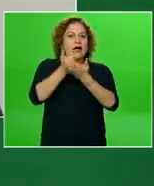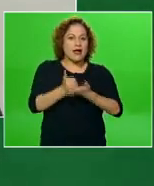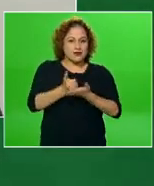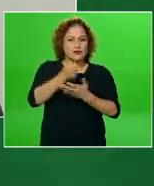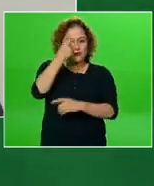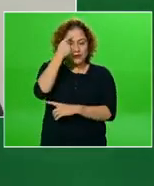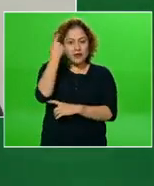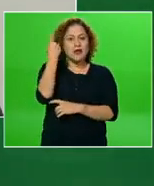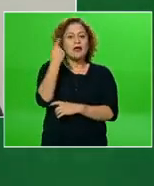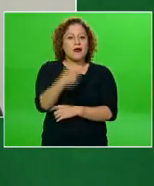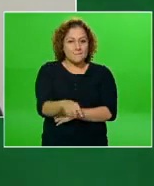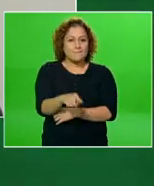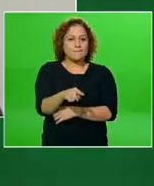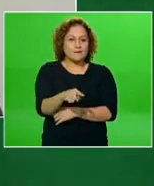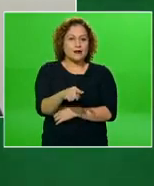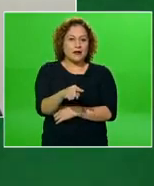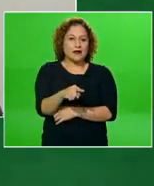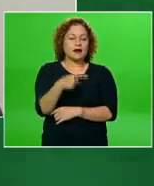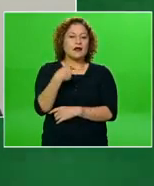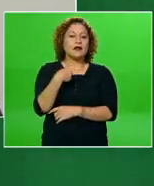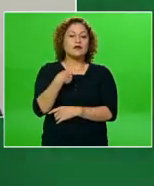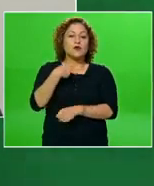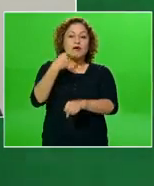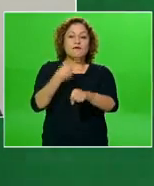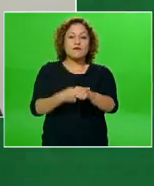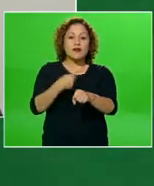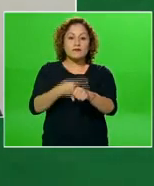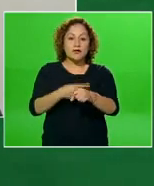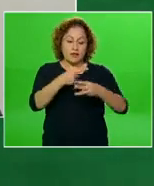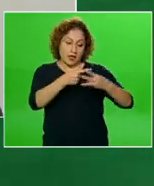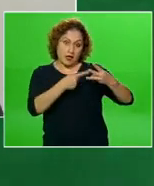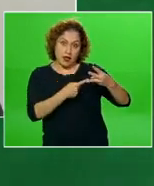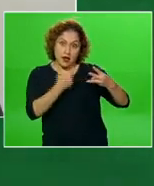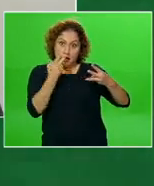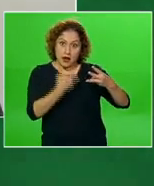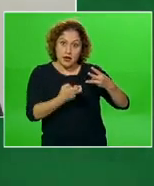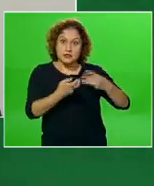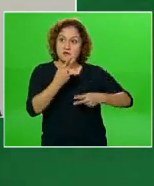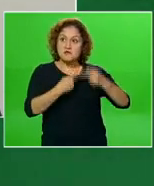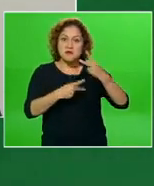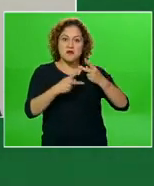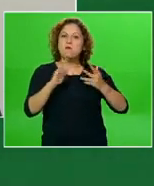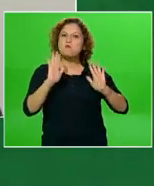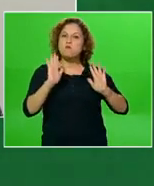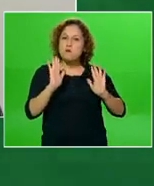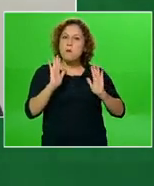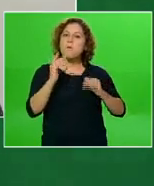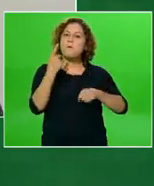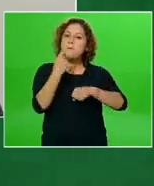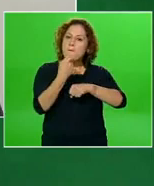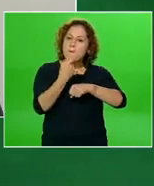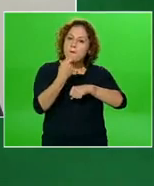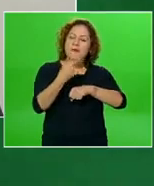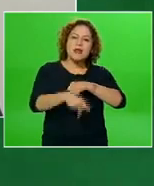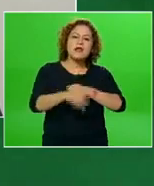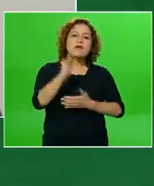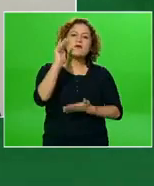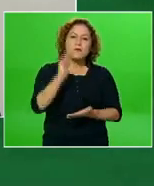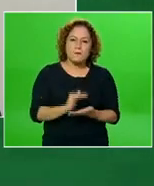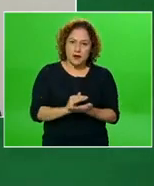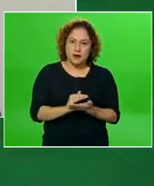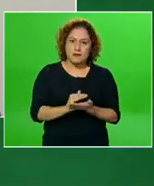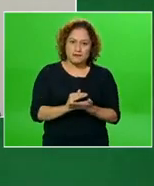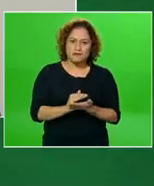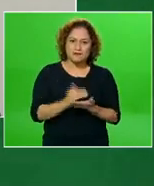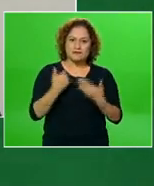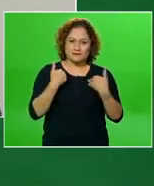un factor de riesgo que contribuye directamente a la generación de estas tres enfermedades pero qué interesante que también a la vez se